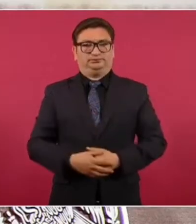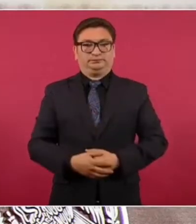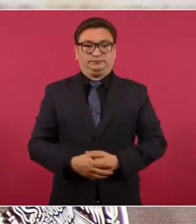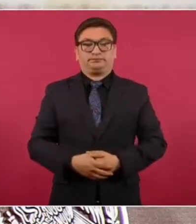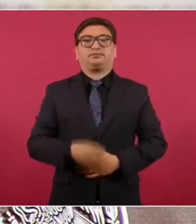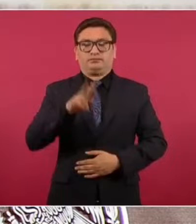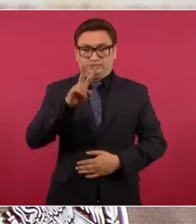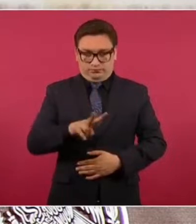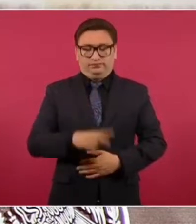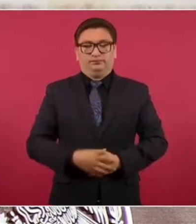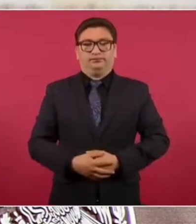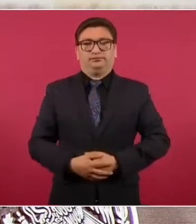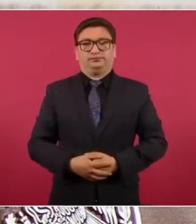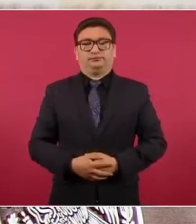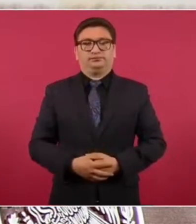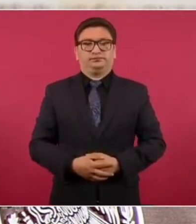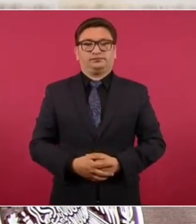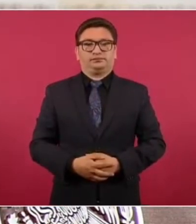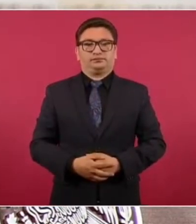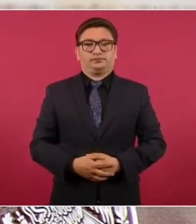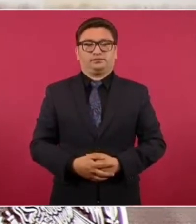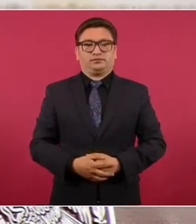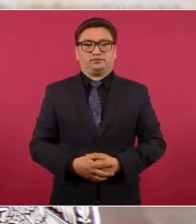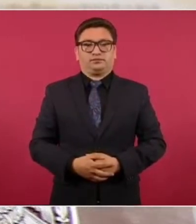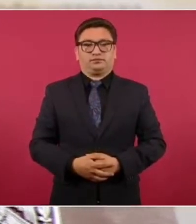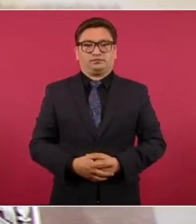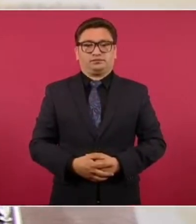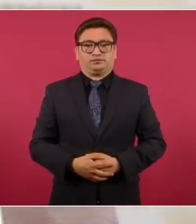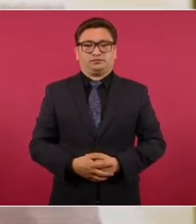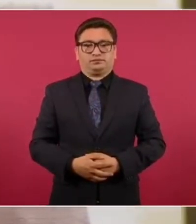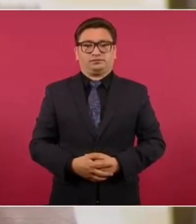que tenemos que seguir insistiendo